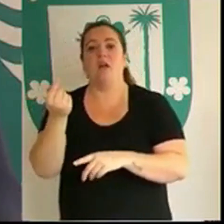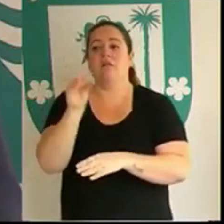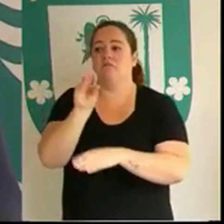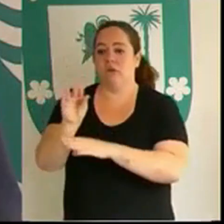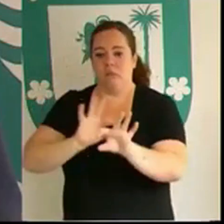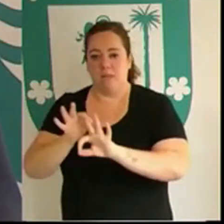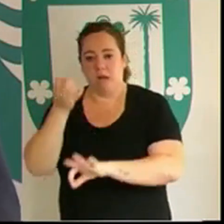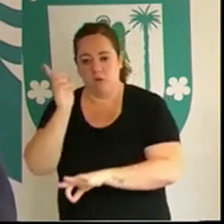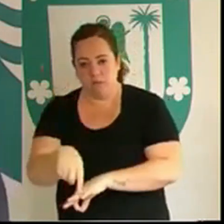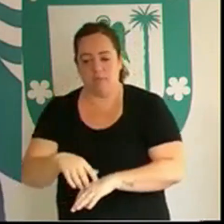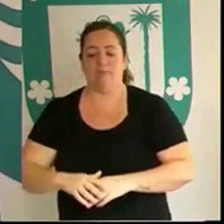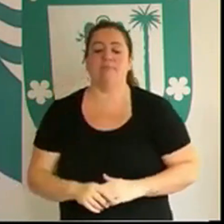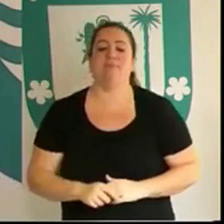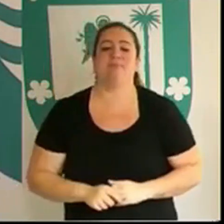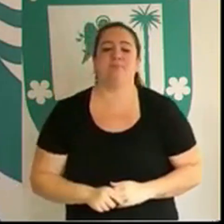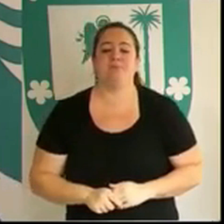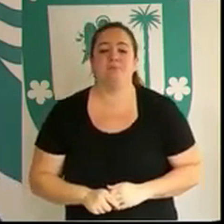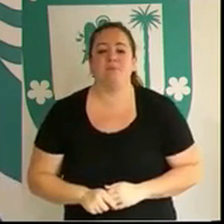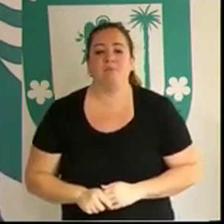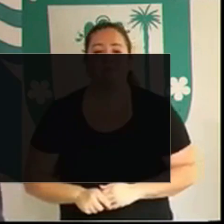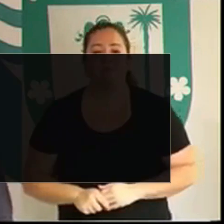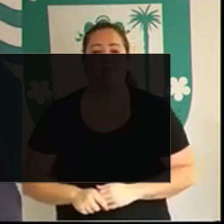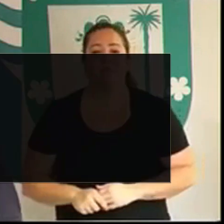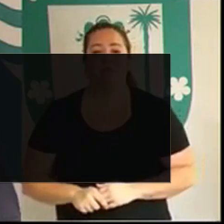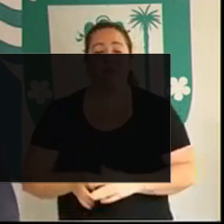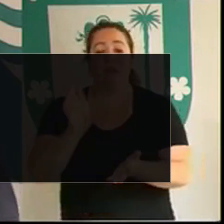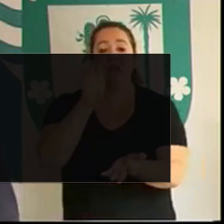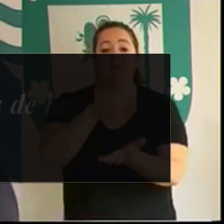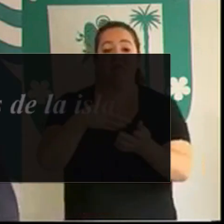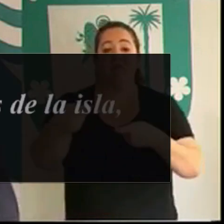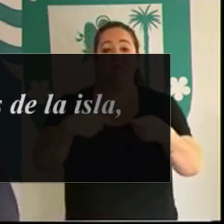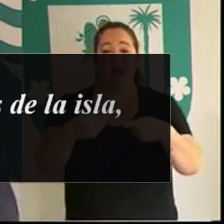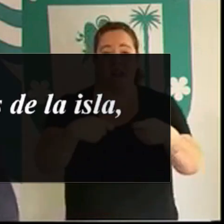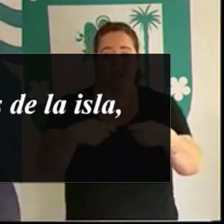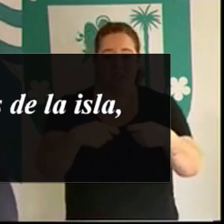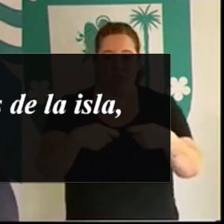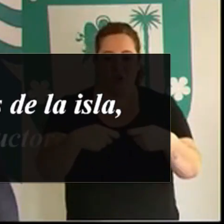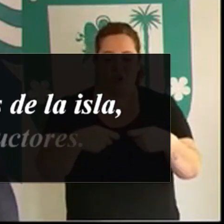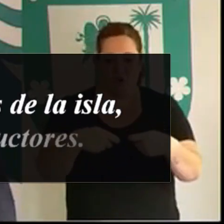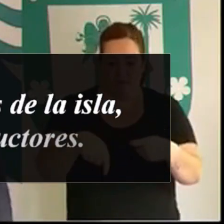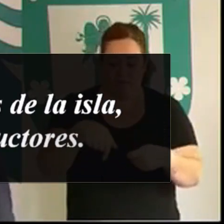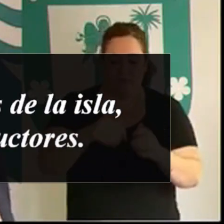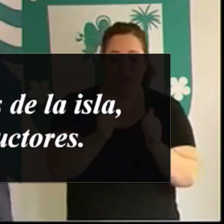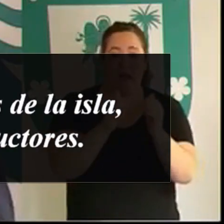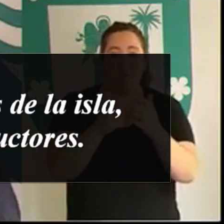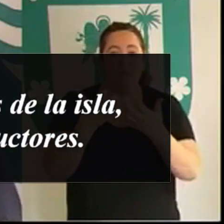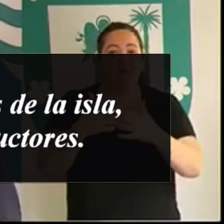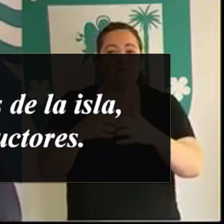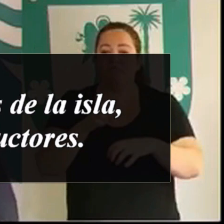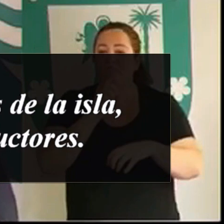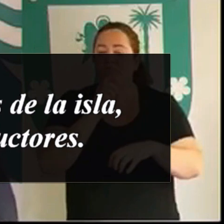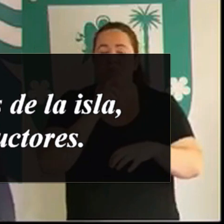para las proteas. En cuanto a los mercadillos de la isla de La Palma, están funcionando con